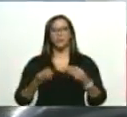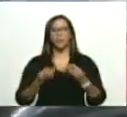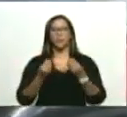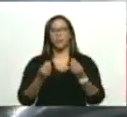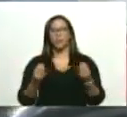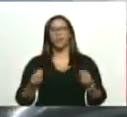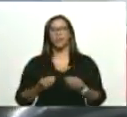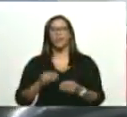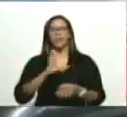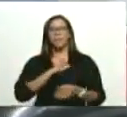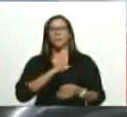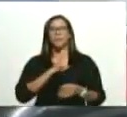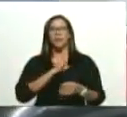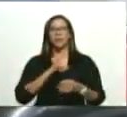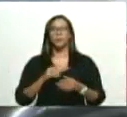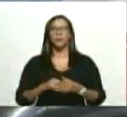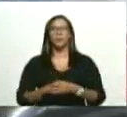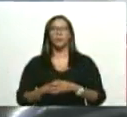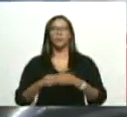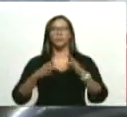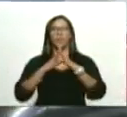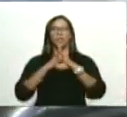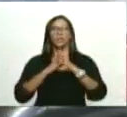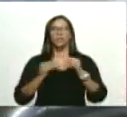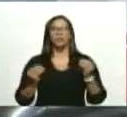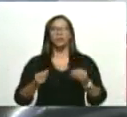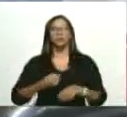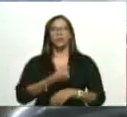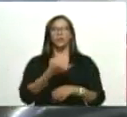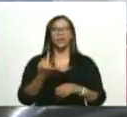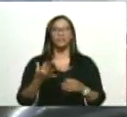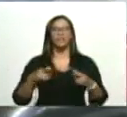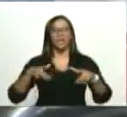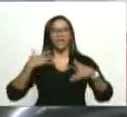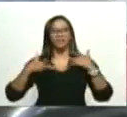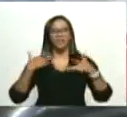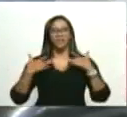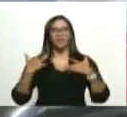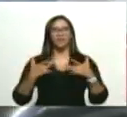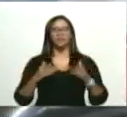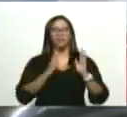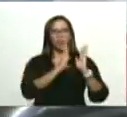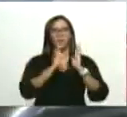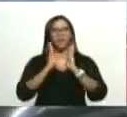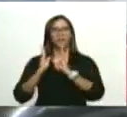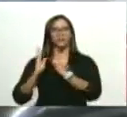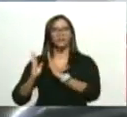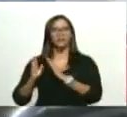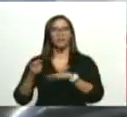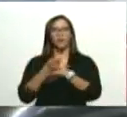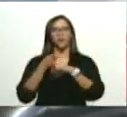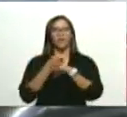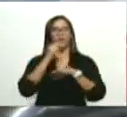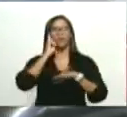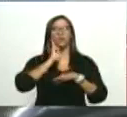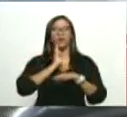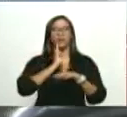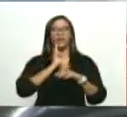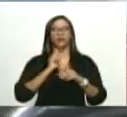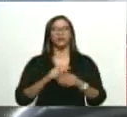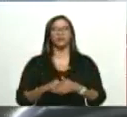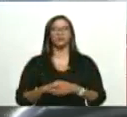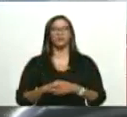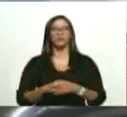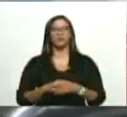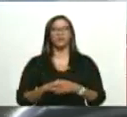parte de toda una serie de eventos que está organizando el gobierno bolivariano, que